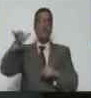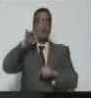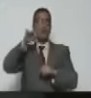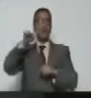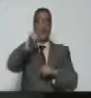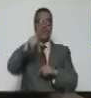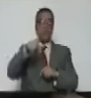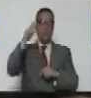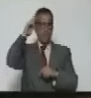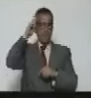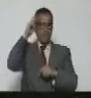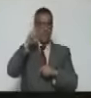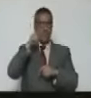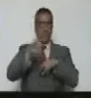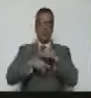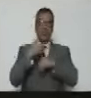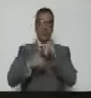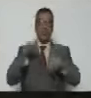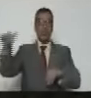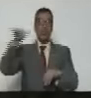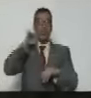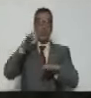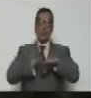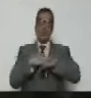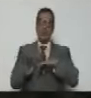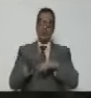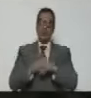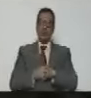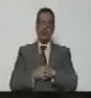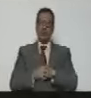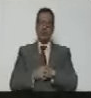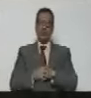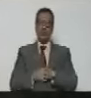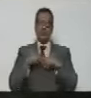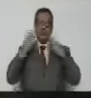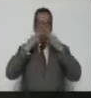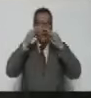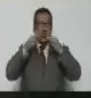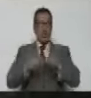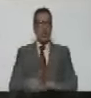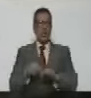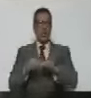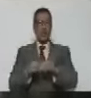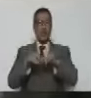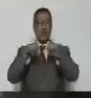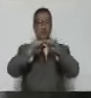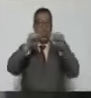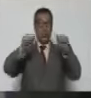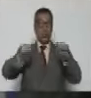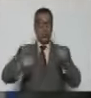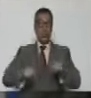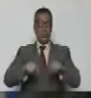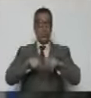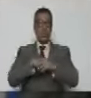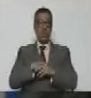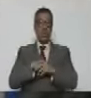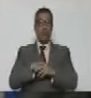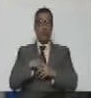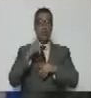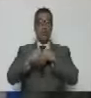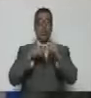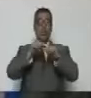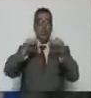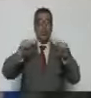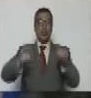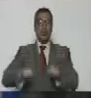Así como lo reflexionamos, hacemos la denuncia, porque es que definitivamente hay un sistema, como lo es el